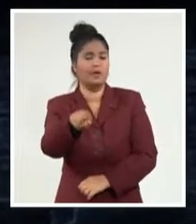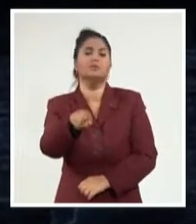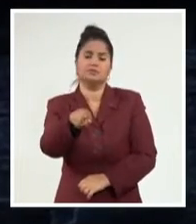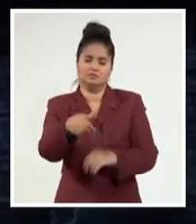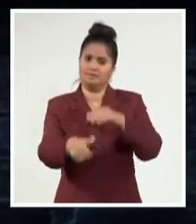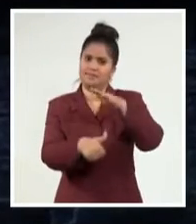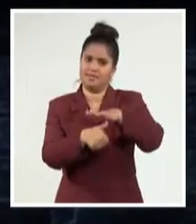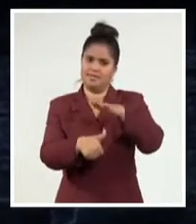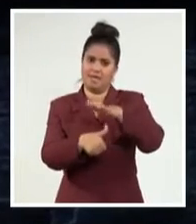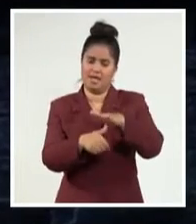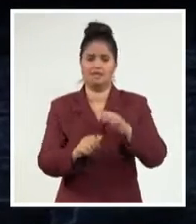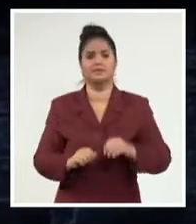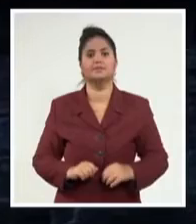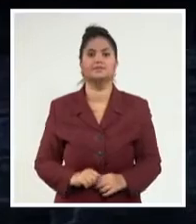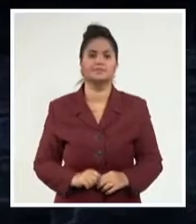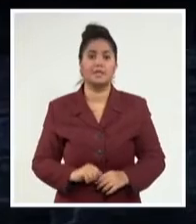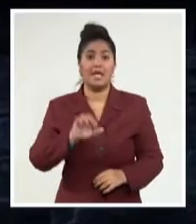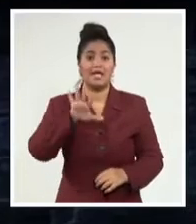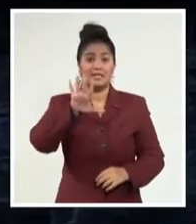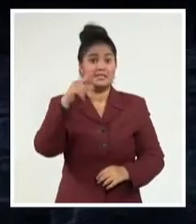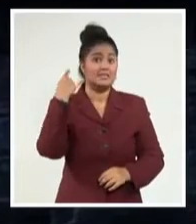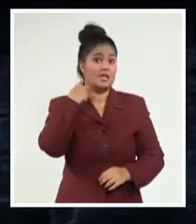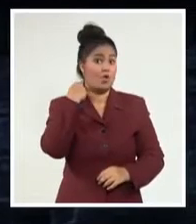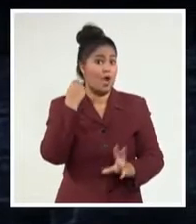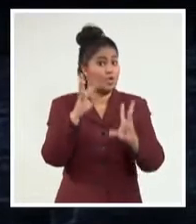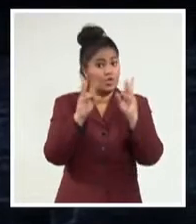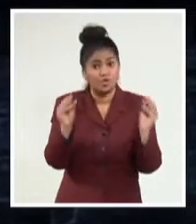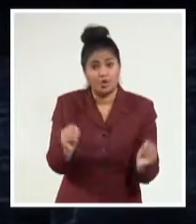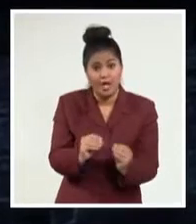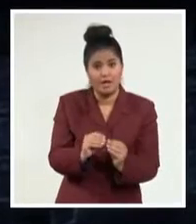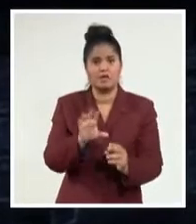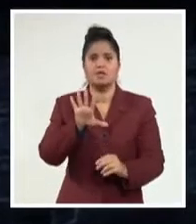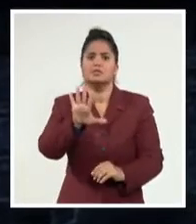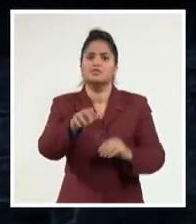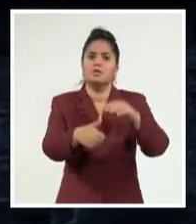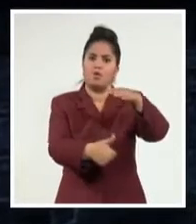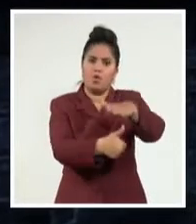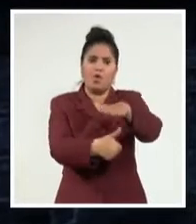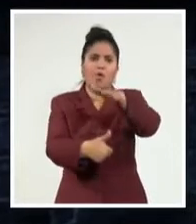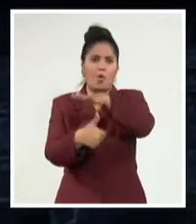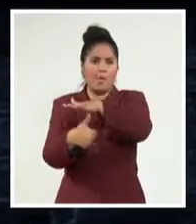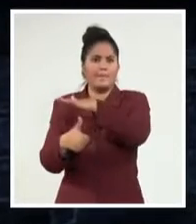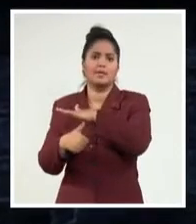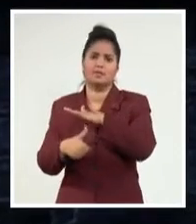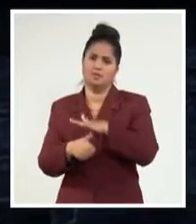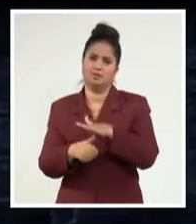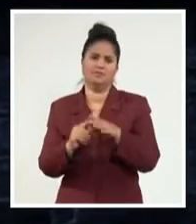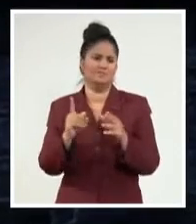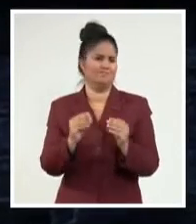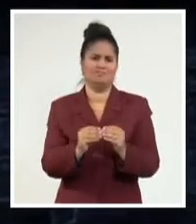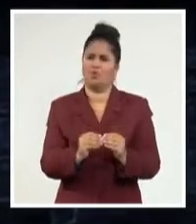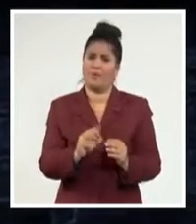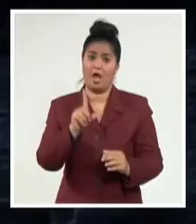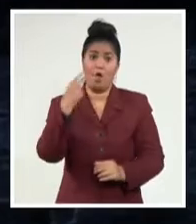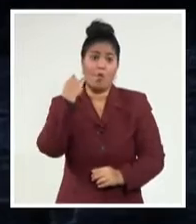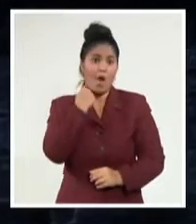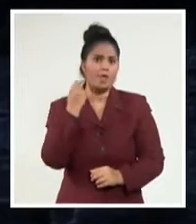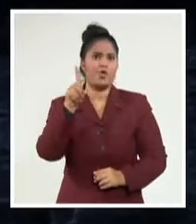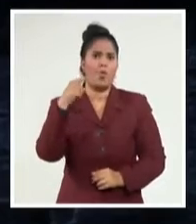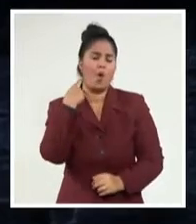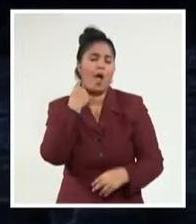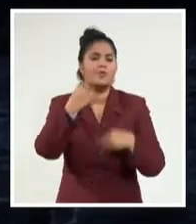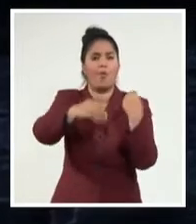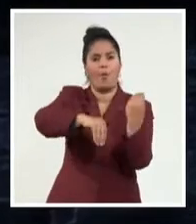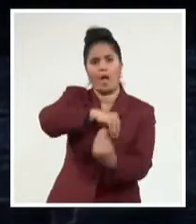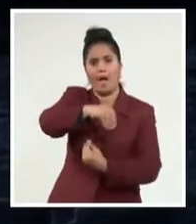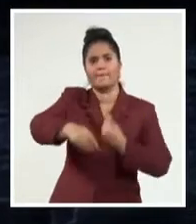años, 3 de ellos en una semana? Y eso por hablar de época reciente, de la que está fresca en la memoria, pues echando más atrás en la historia son 20